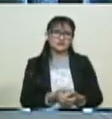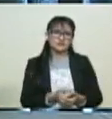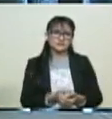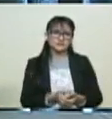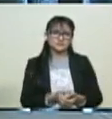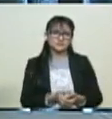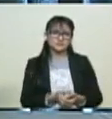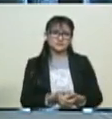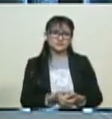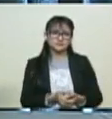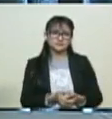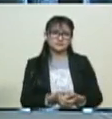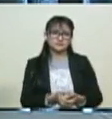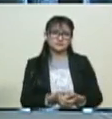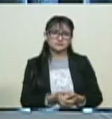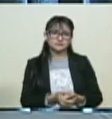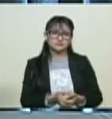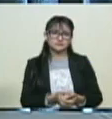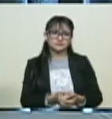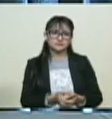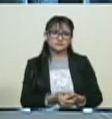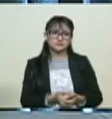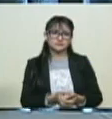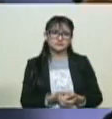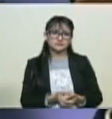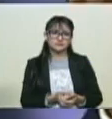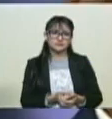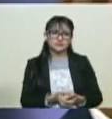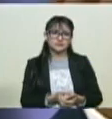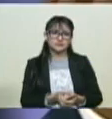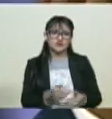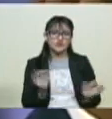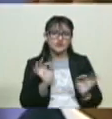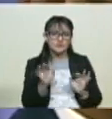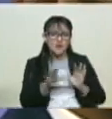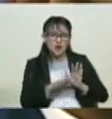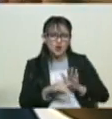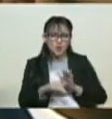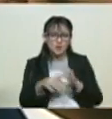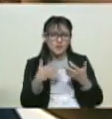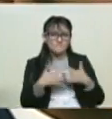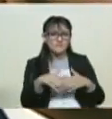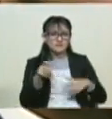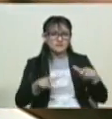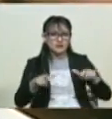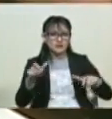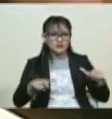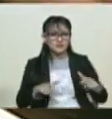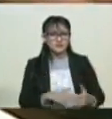de los quienes crean mecanismos para robar al empresario